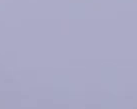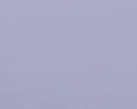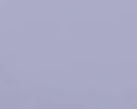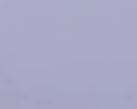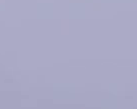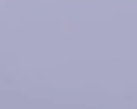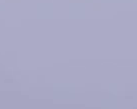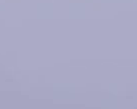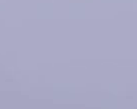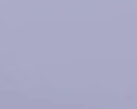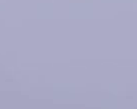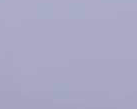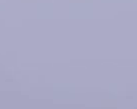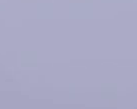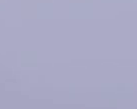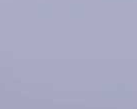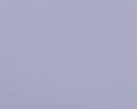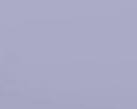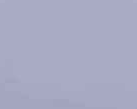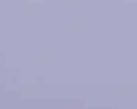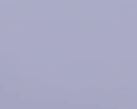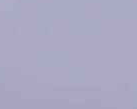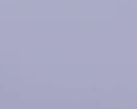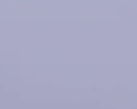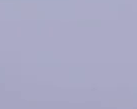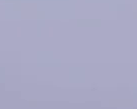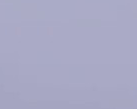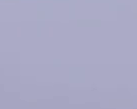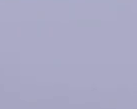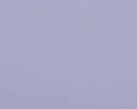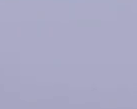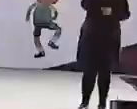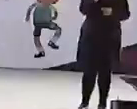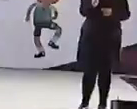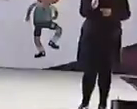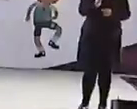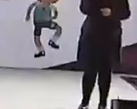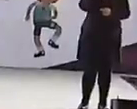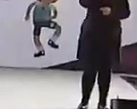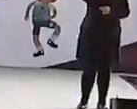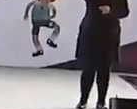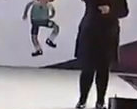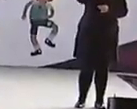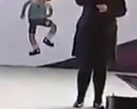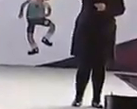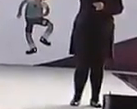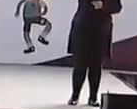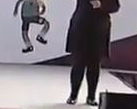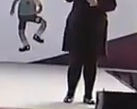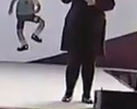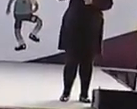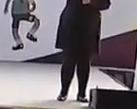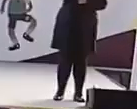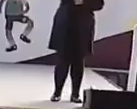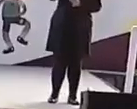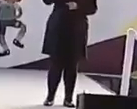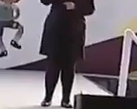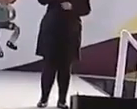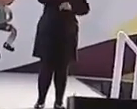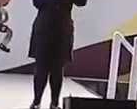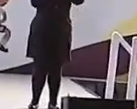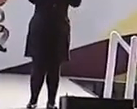pensión aquí aprovecho para recordar con quien vine aquí a la montaña en